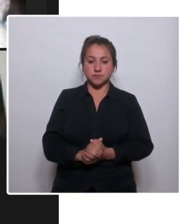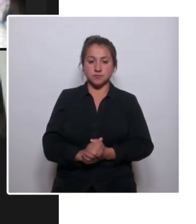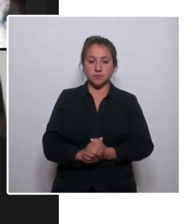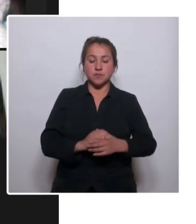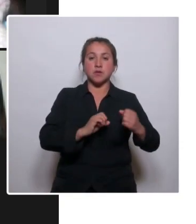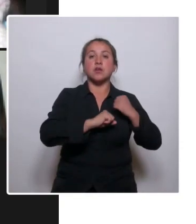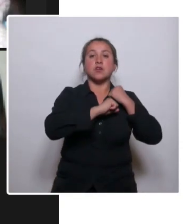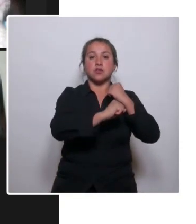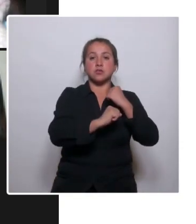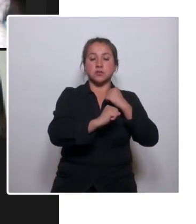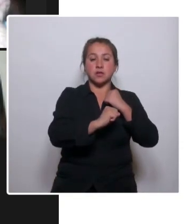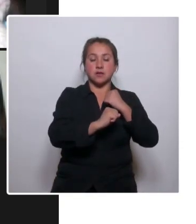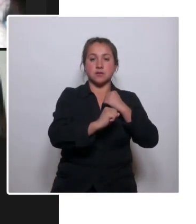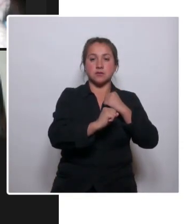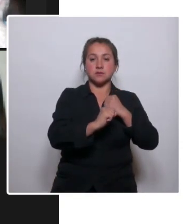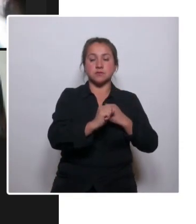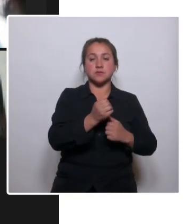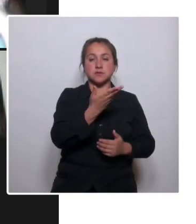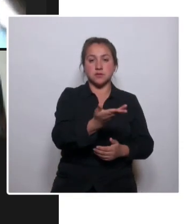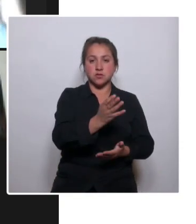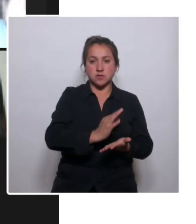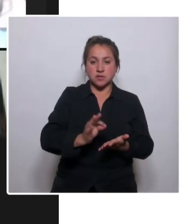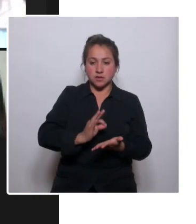Contra, señor.